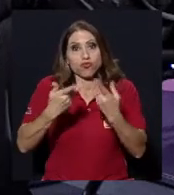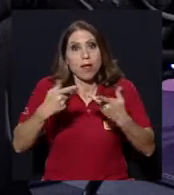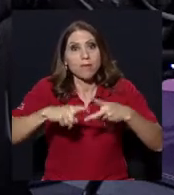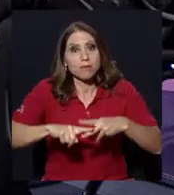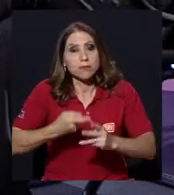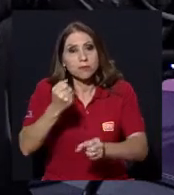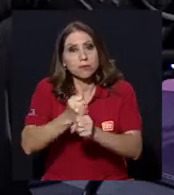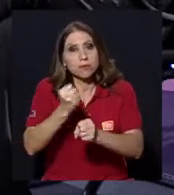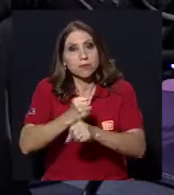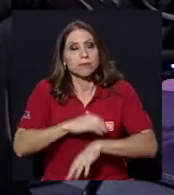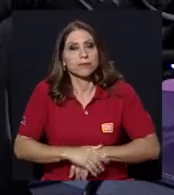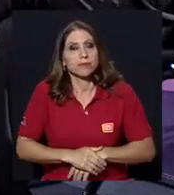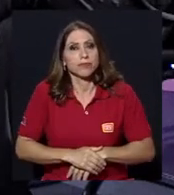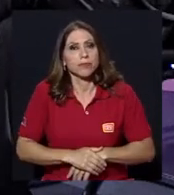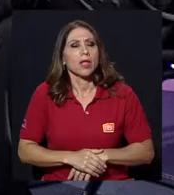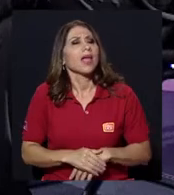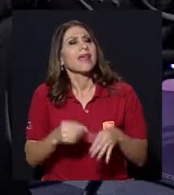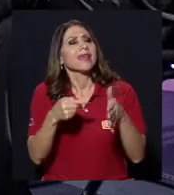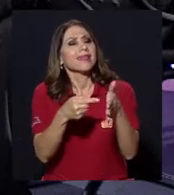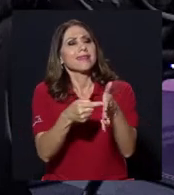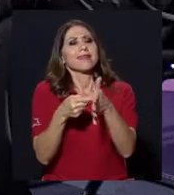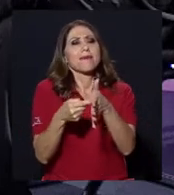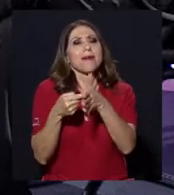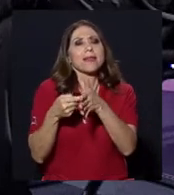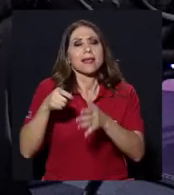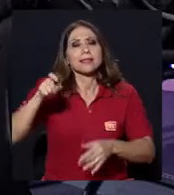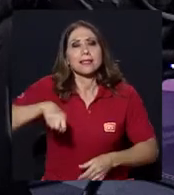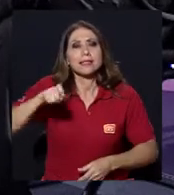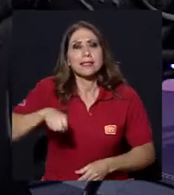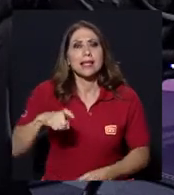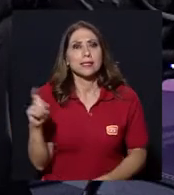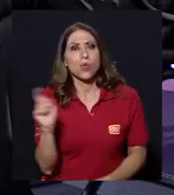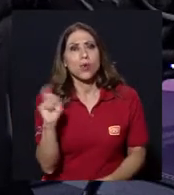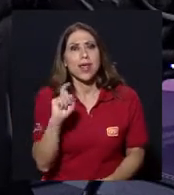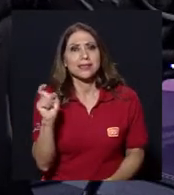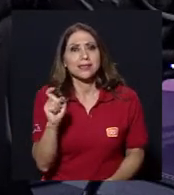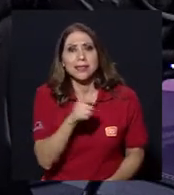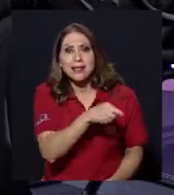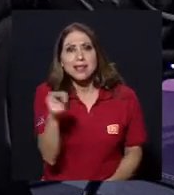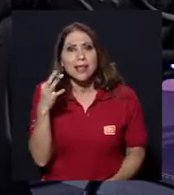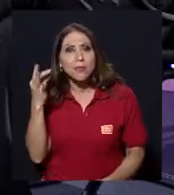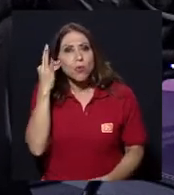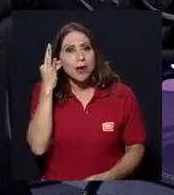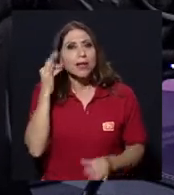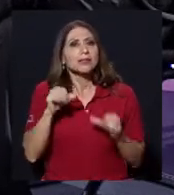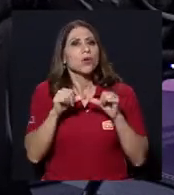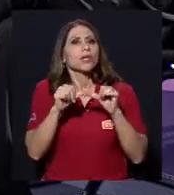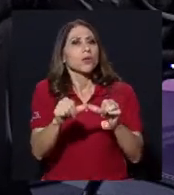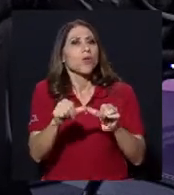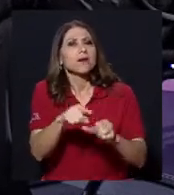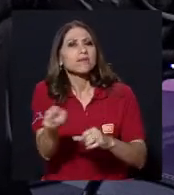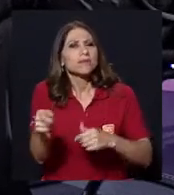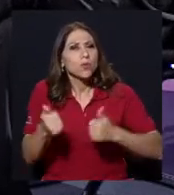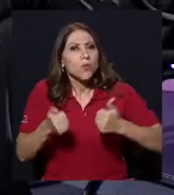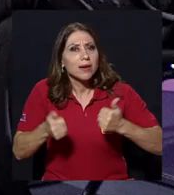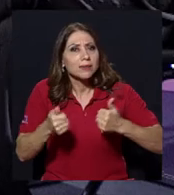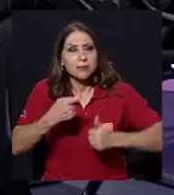en funciones y cuáles son las demandas, necesidades y urgencias que las mujeres continuamos teniendo y que